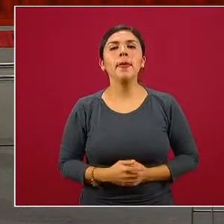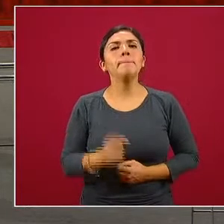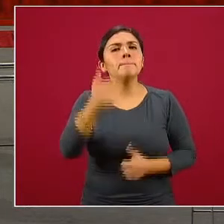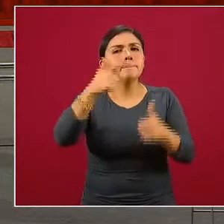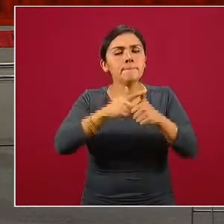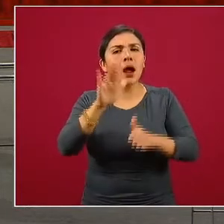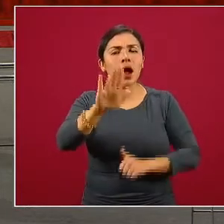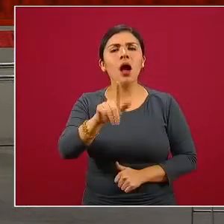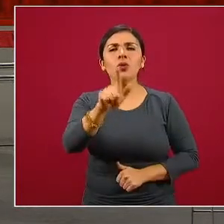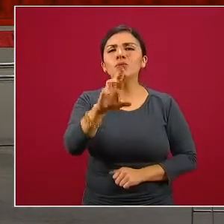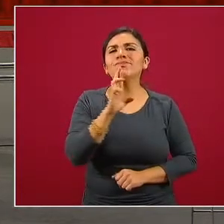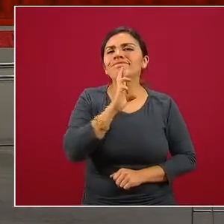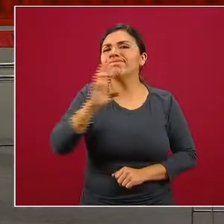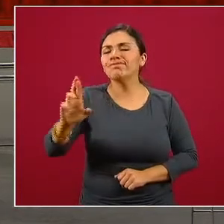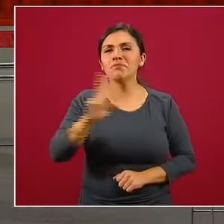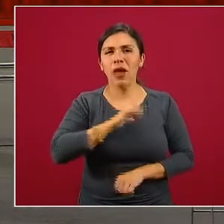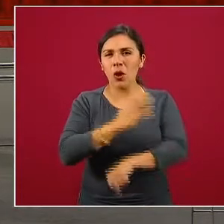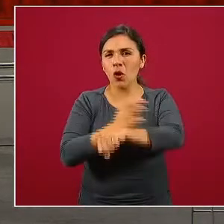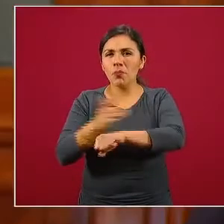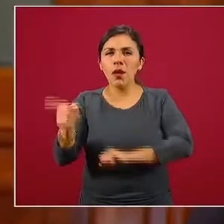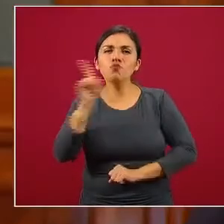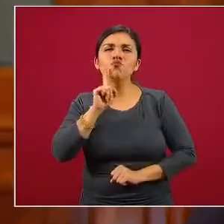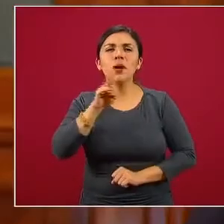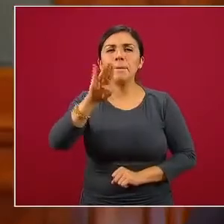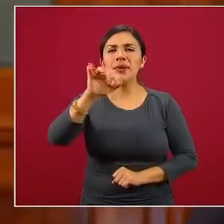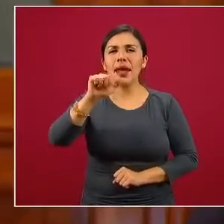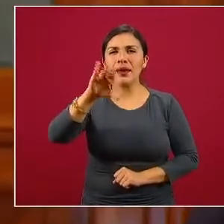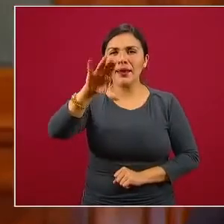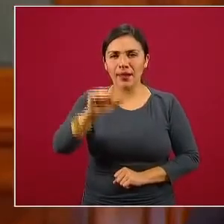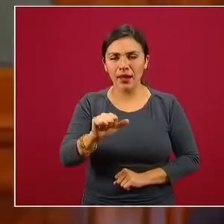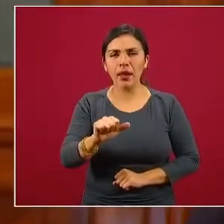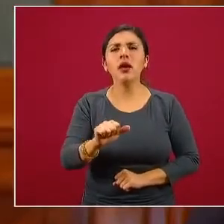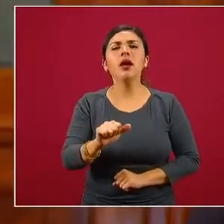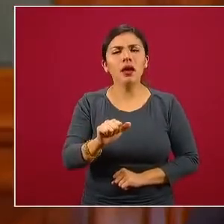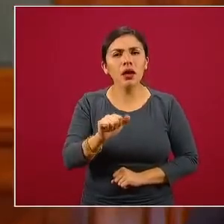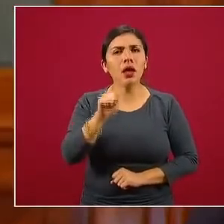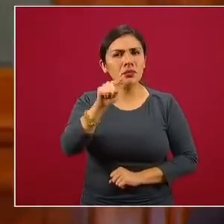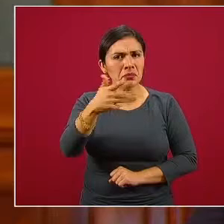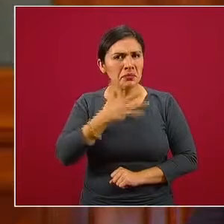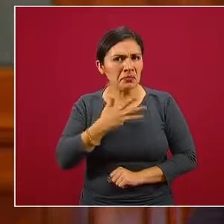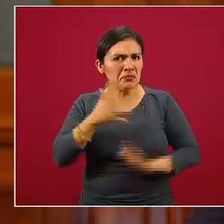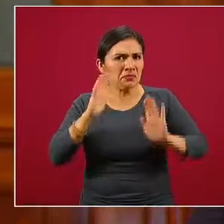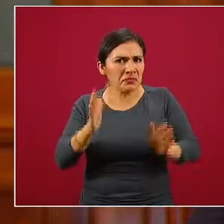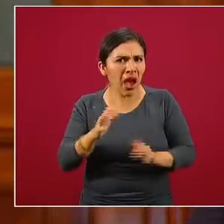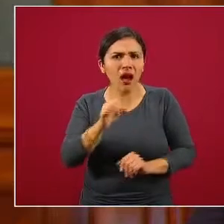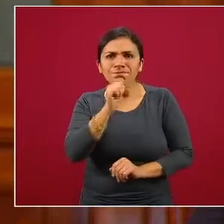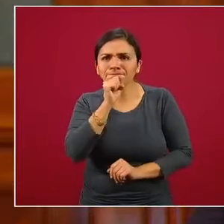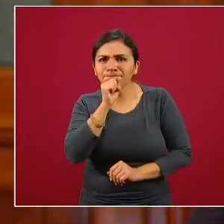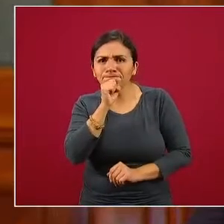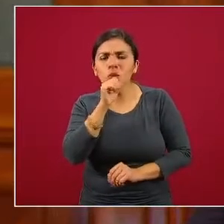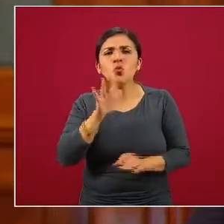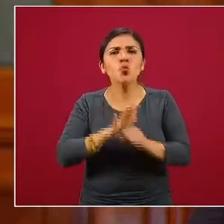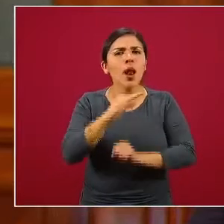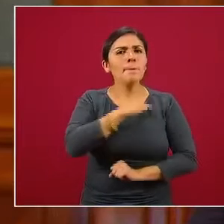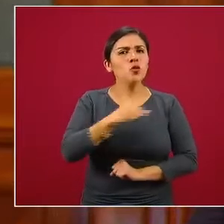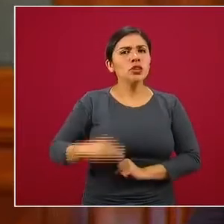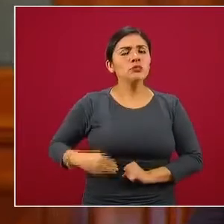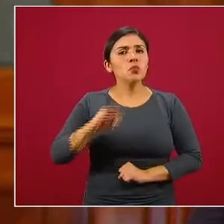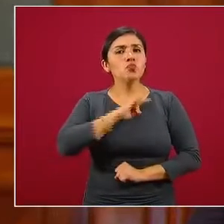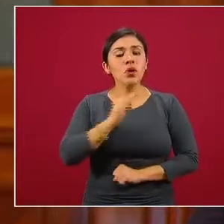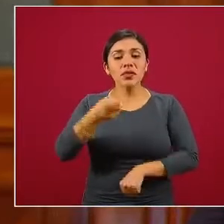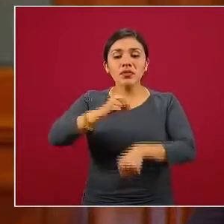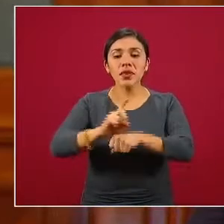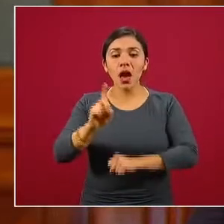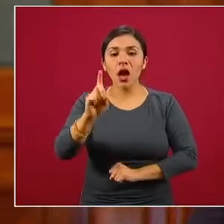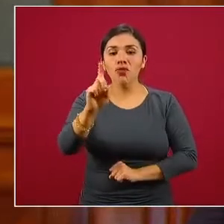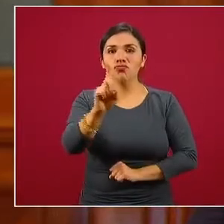que le contestaba a mi compañera Bianca, ¿ya tendrá algún avance de los municipios que podrán retomar actividades el domingo,